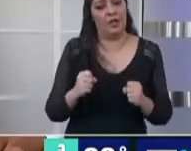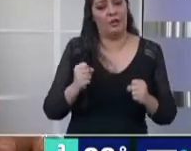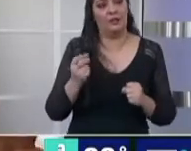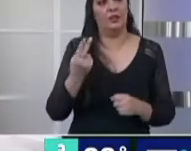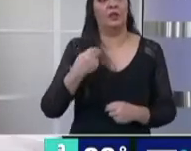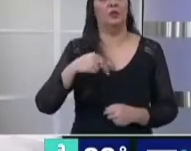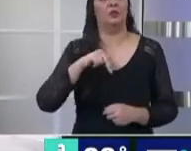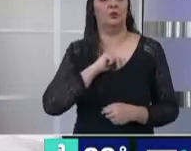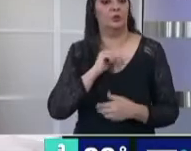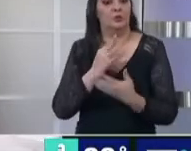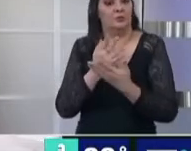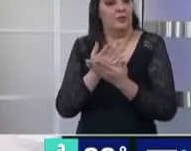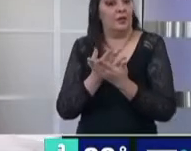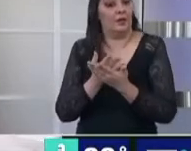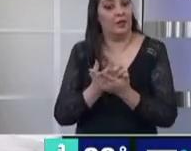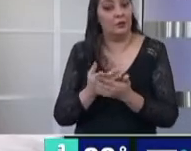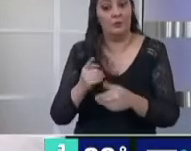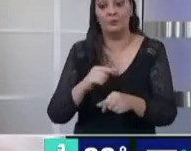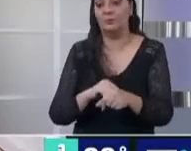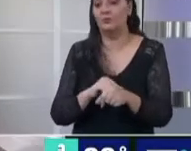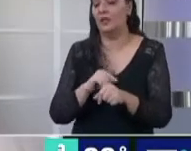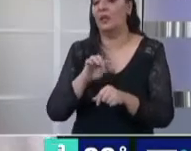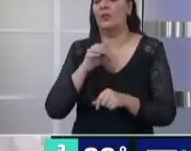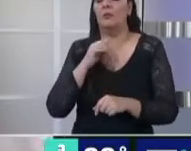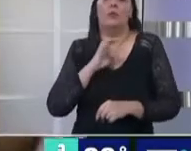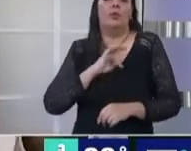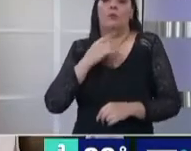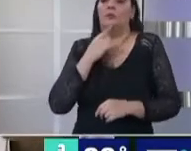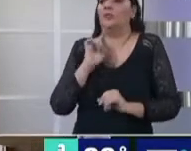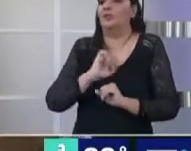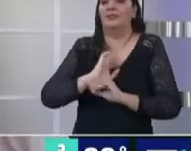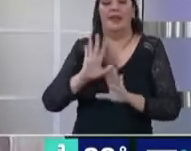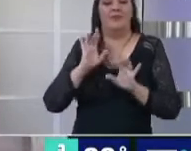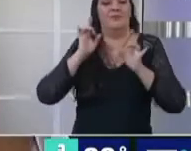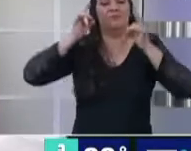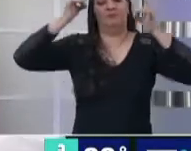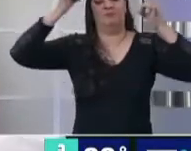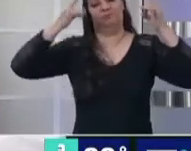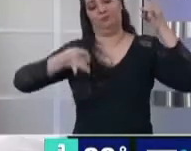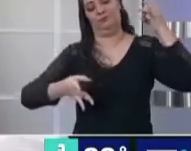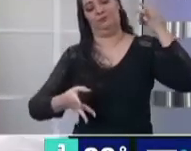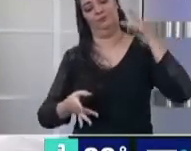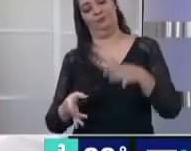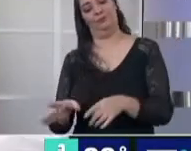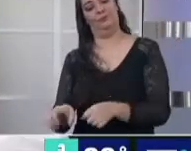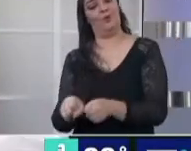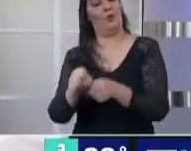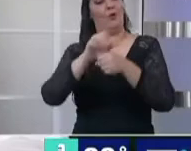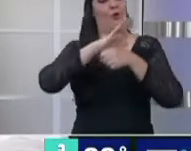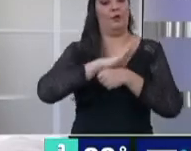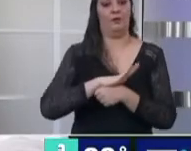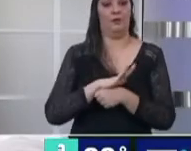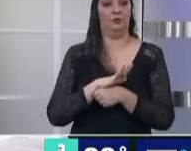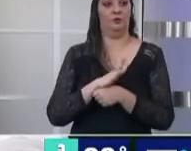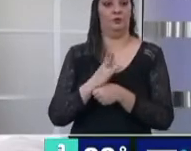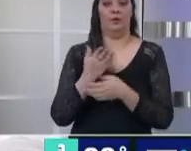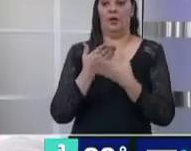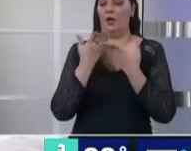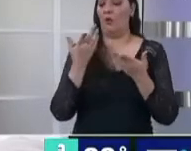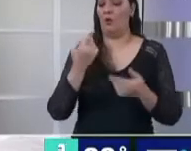esperando el momento que podamos decir salimos adelante. Hoy nuestro gobernador nos